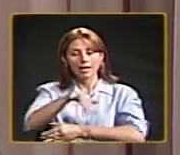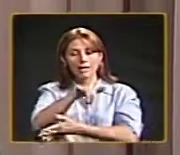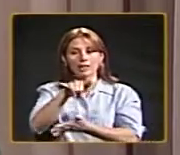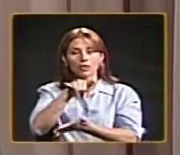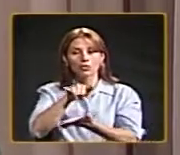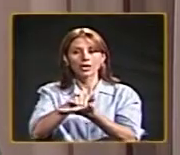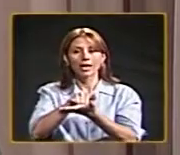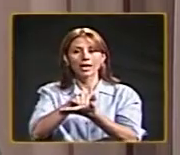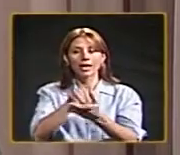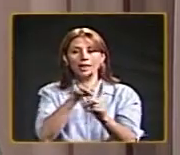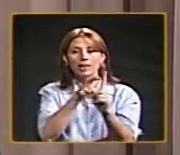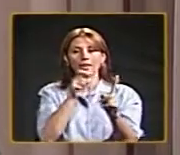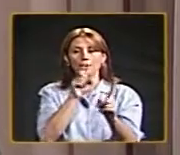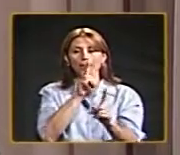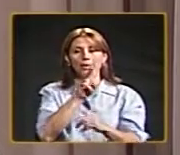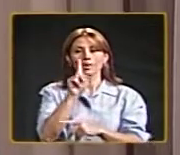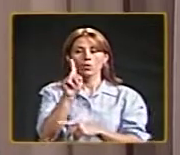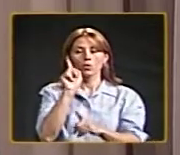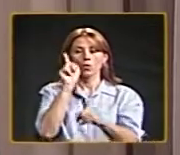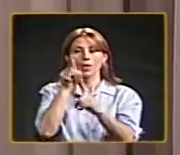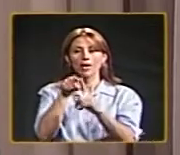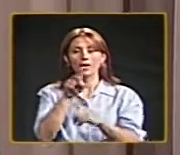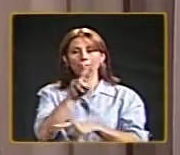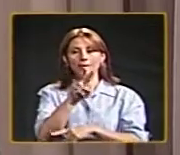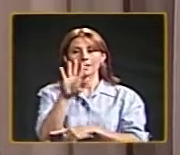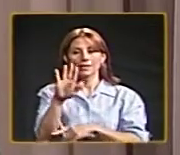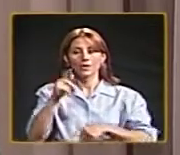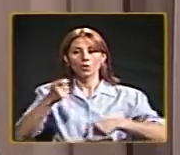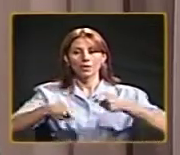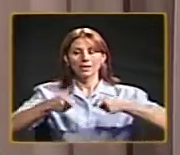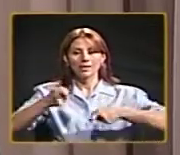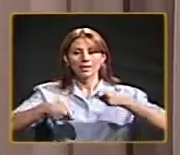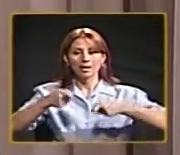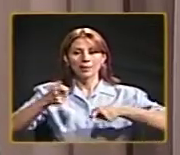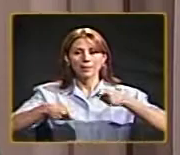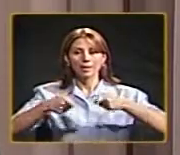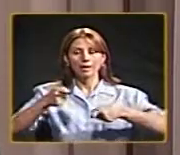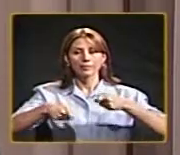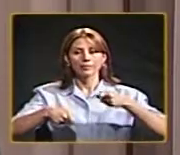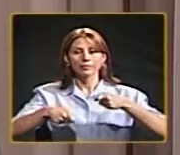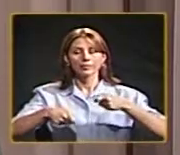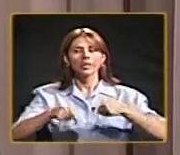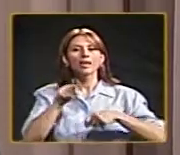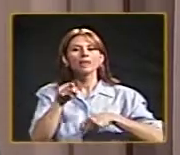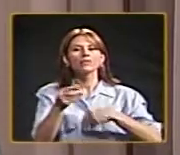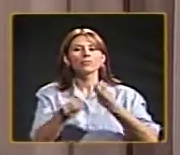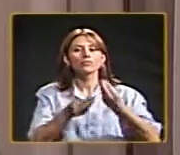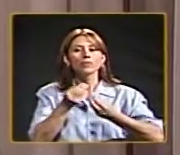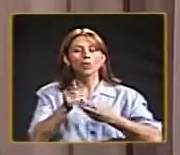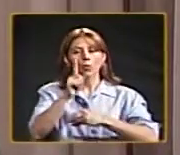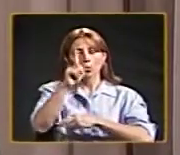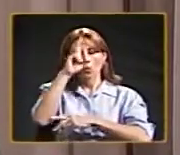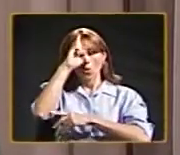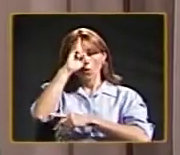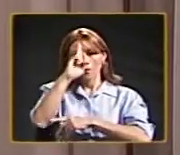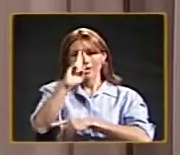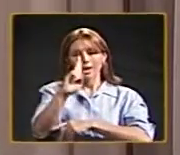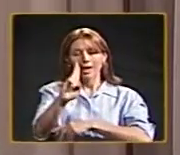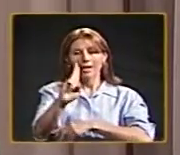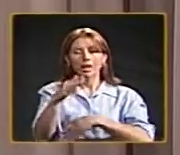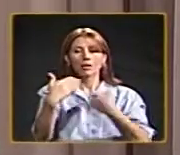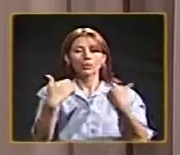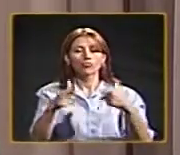José del 21 al 25 de septiembre. Es un homenaje al